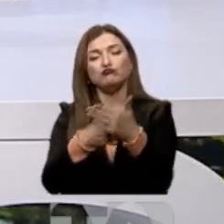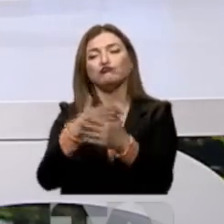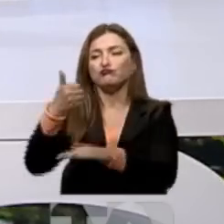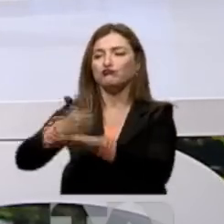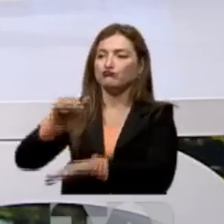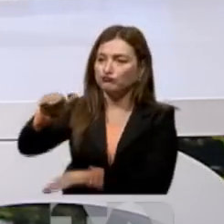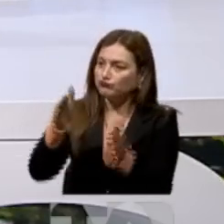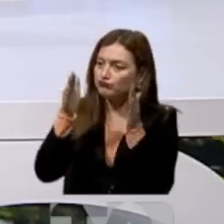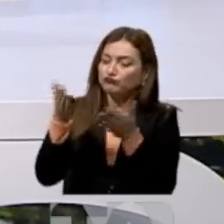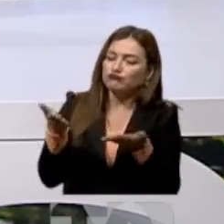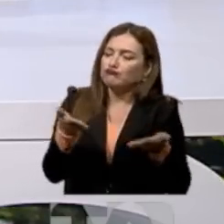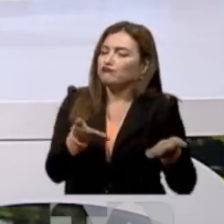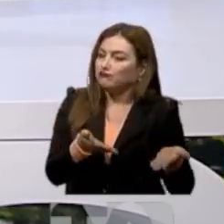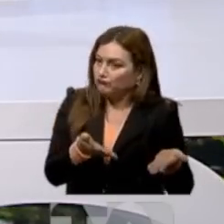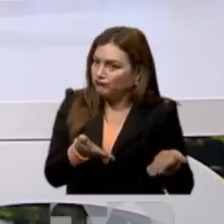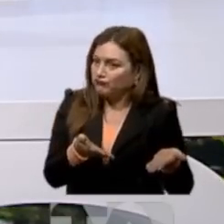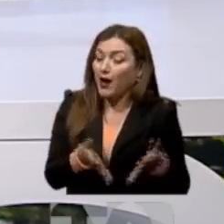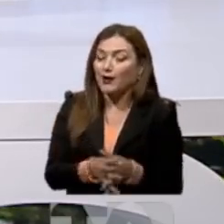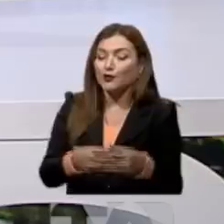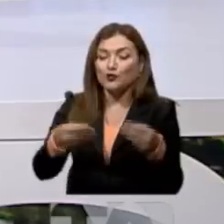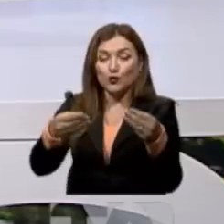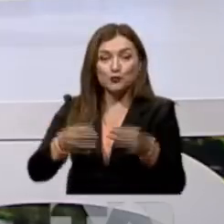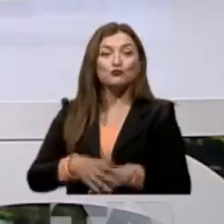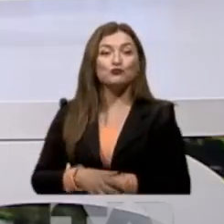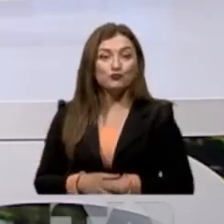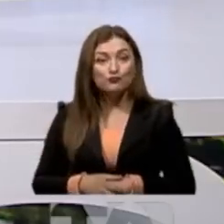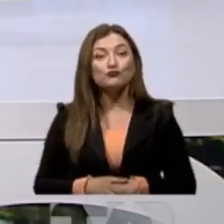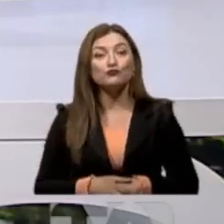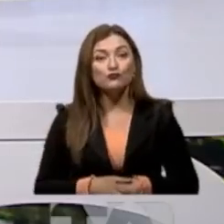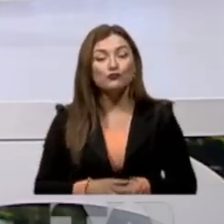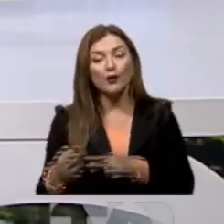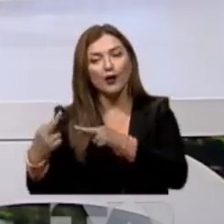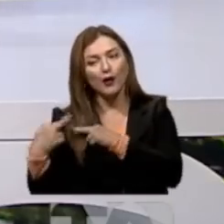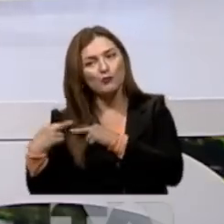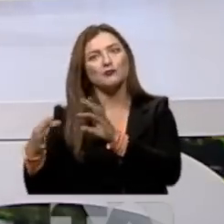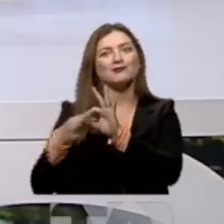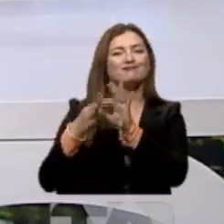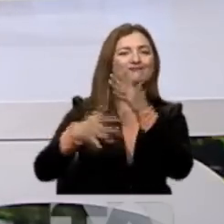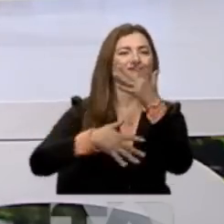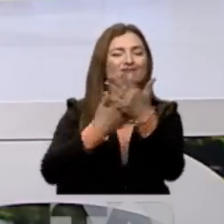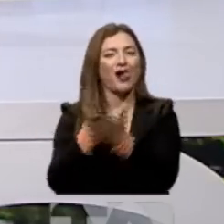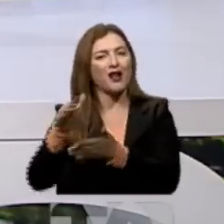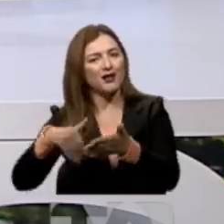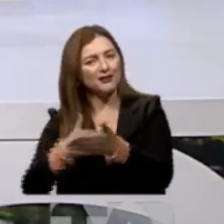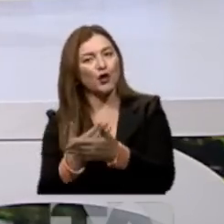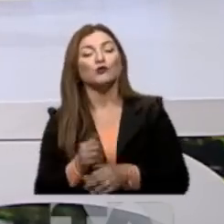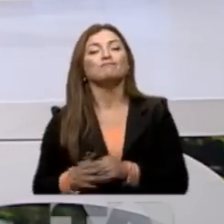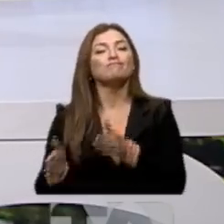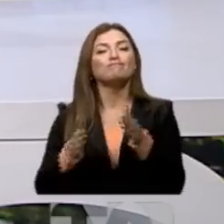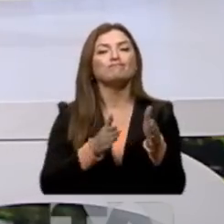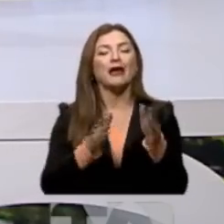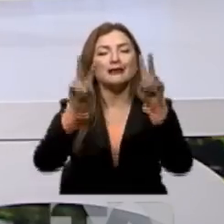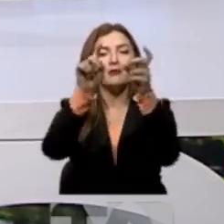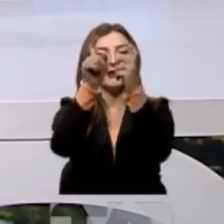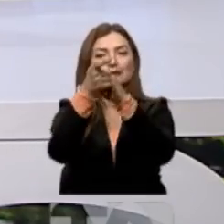que las autoridades de cierta manera puedan atenderla. Pero como bien decías, esto es una responsabilidad de doble vía. Pero ahora vamos a cambiar de tema y les